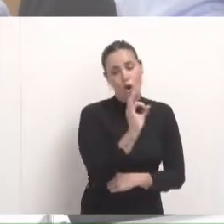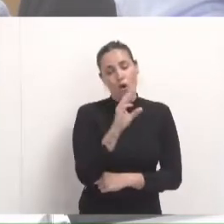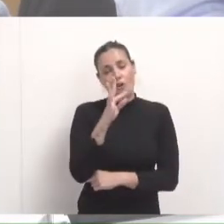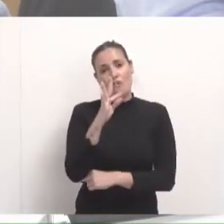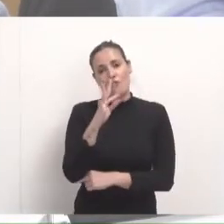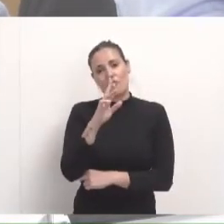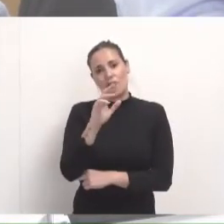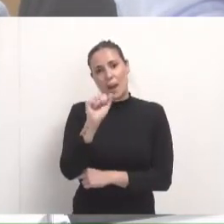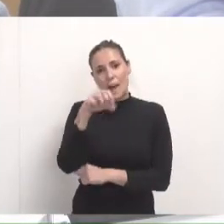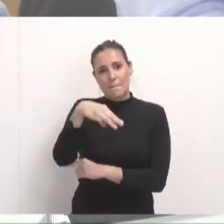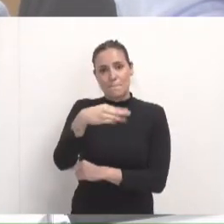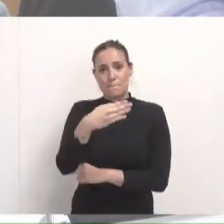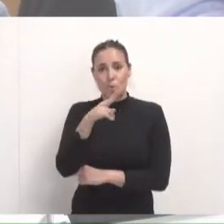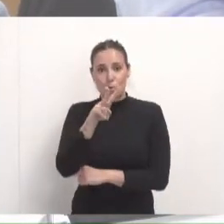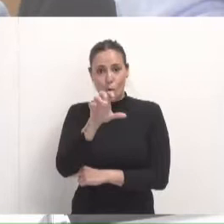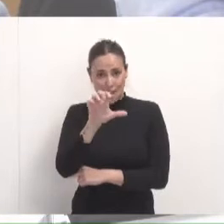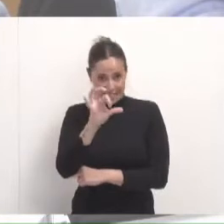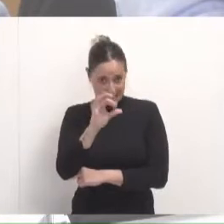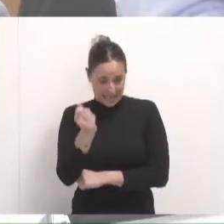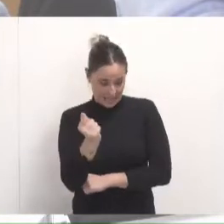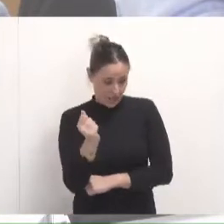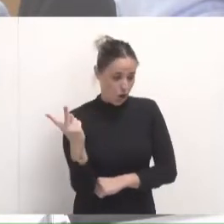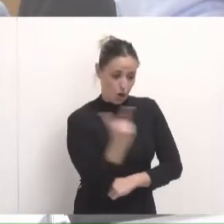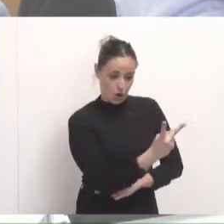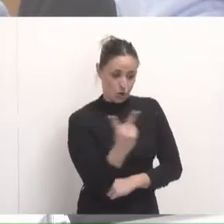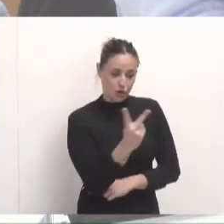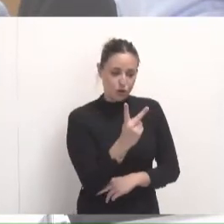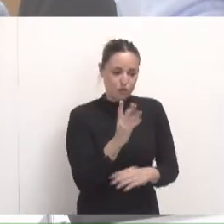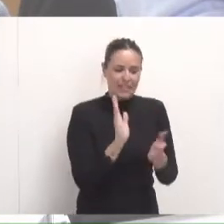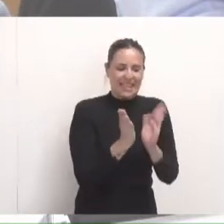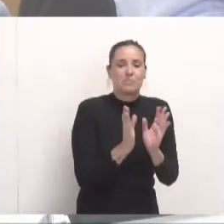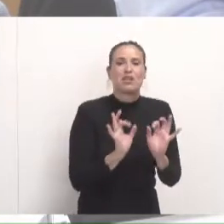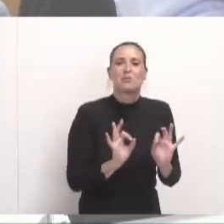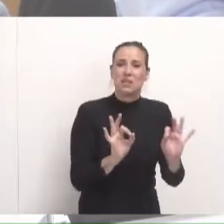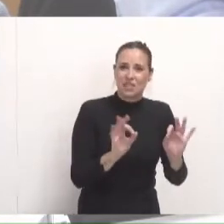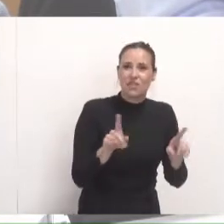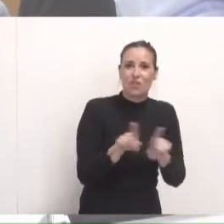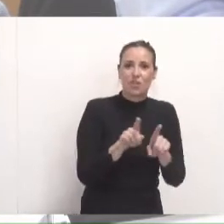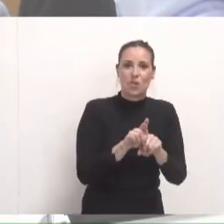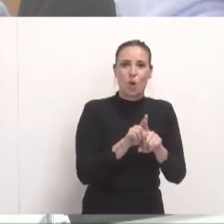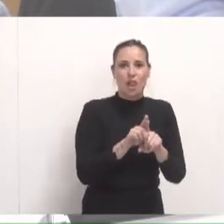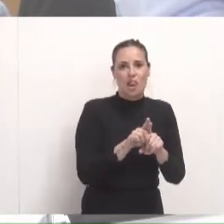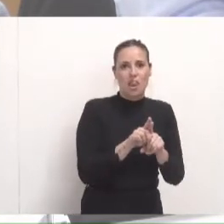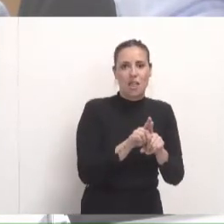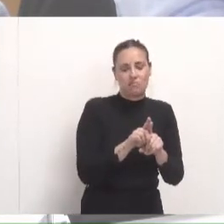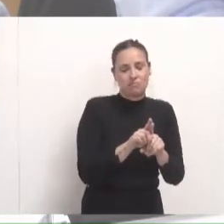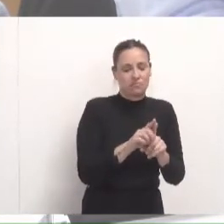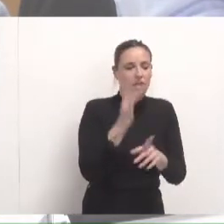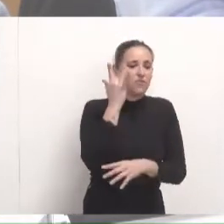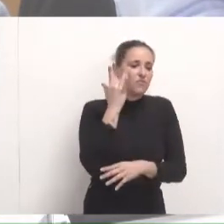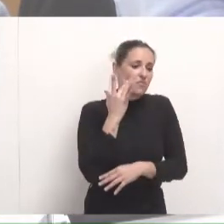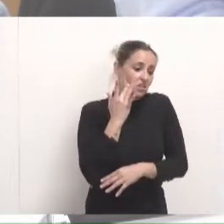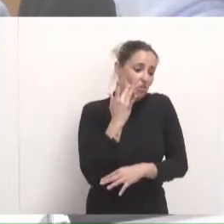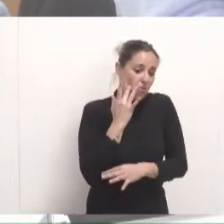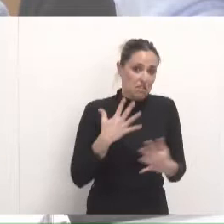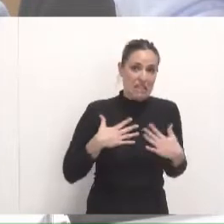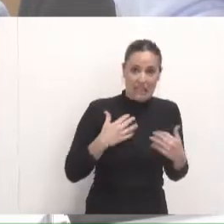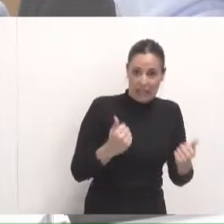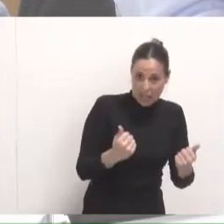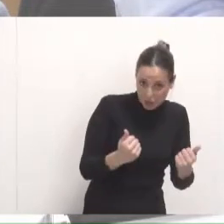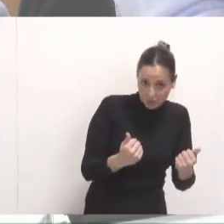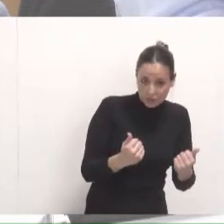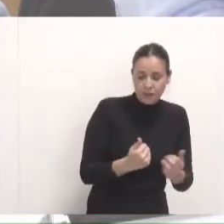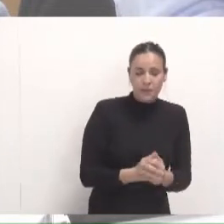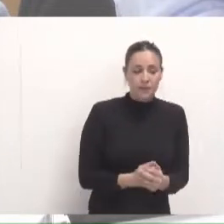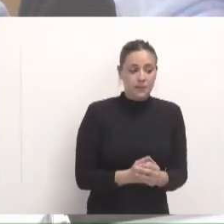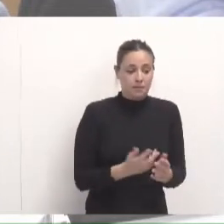un tratamiento específico. Por lo tanto, lo que es el tratamiento, vamos a llamarlo fitosanitario, solamente está permitido en esos dos cultivos y en el